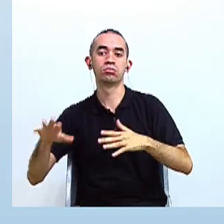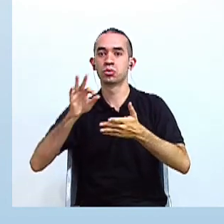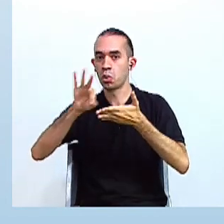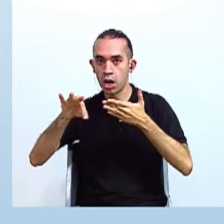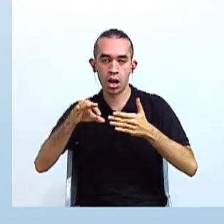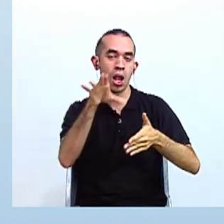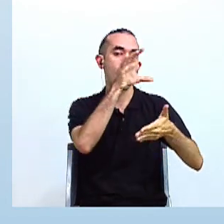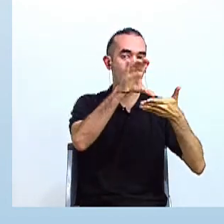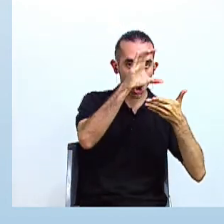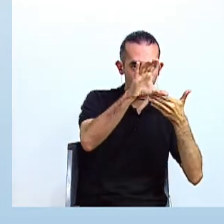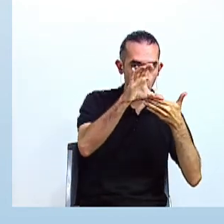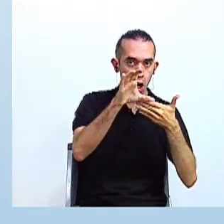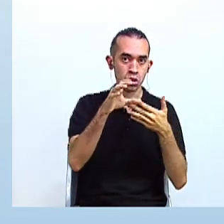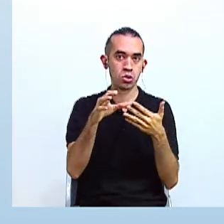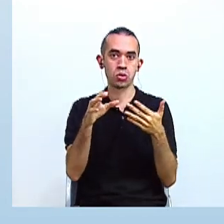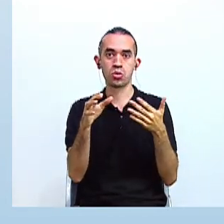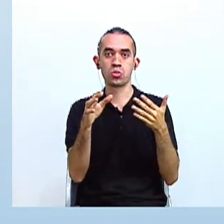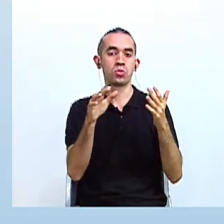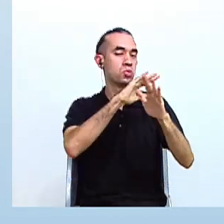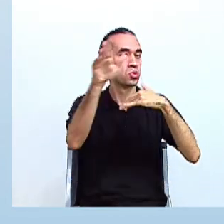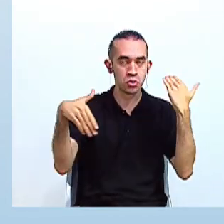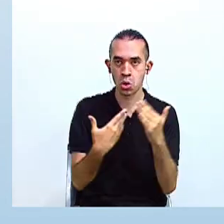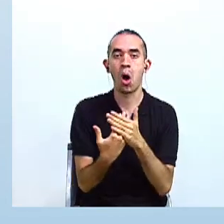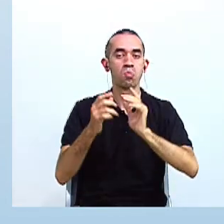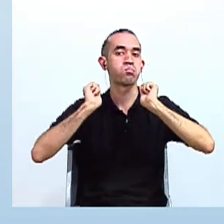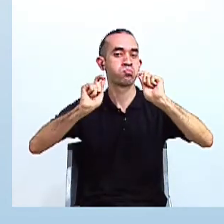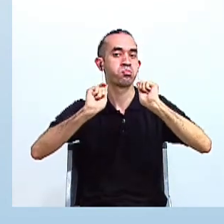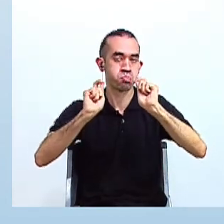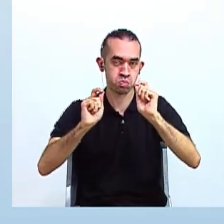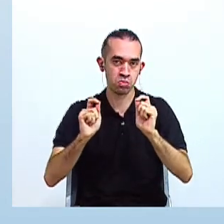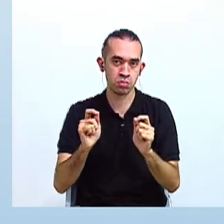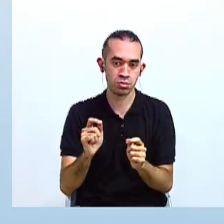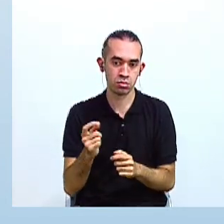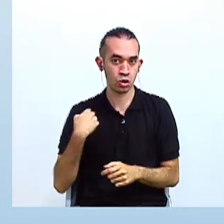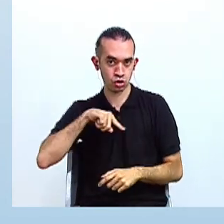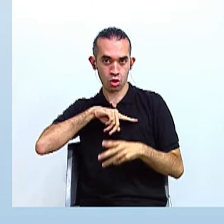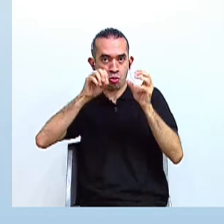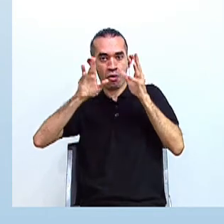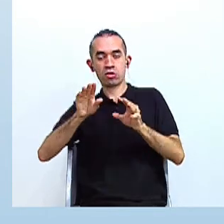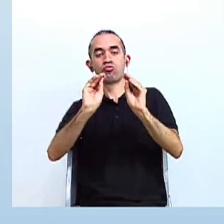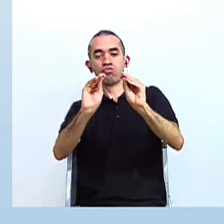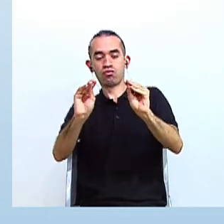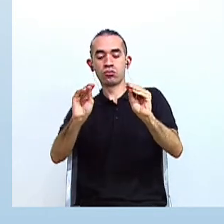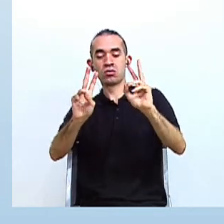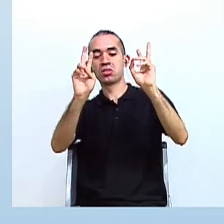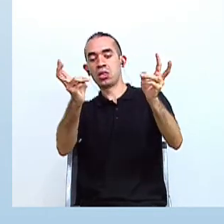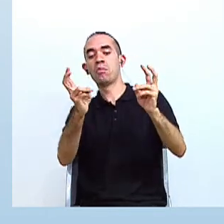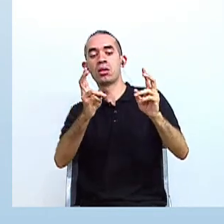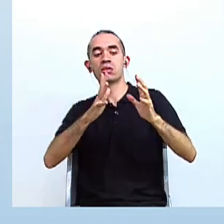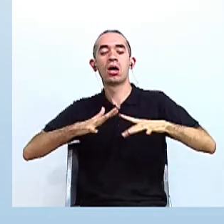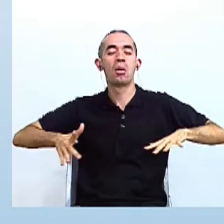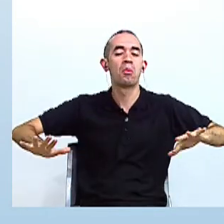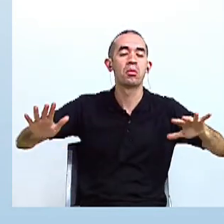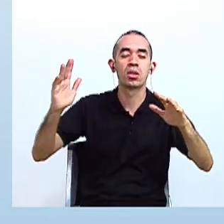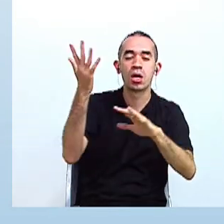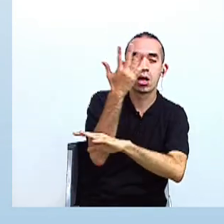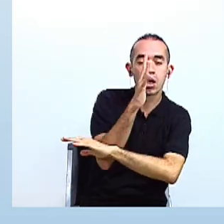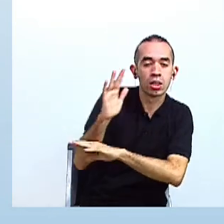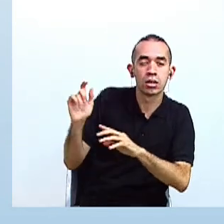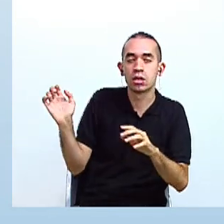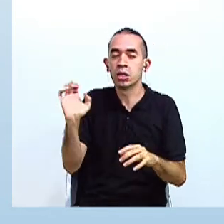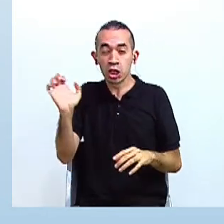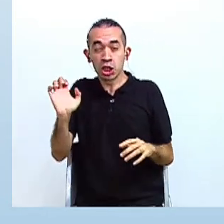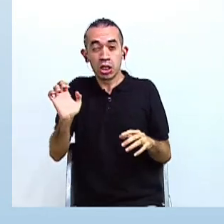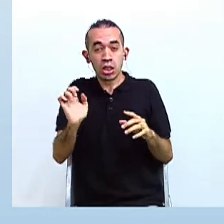primaria, en nuestras escuelas, en nuestros colegios. Les hablamos a nuestros jóvenes de ambiente, de energía, de todas estas